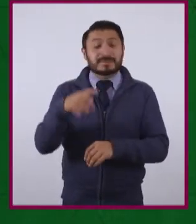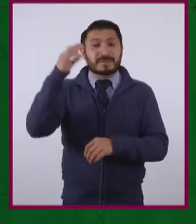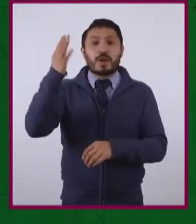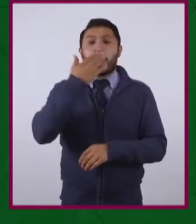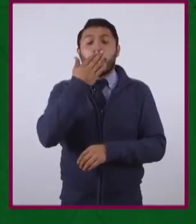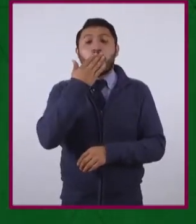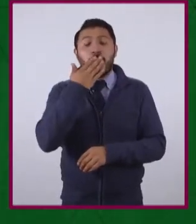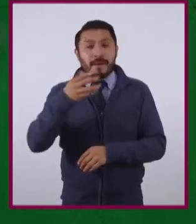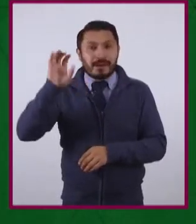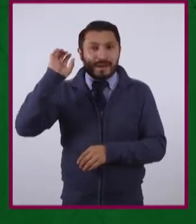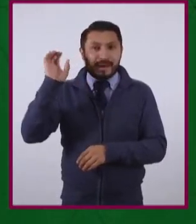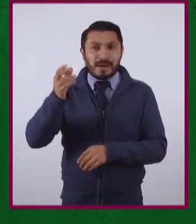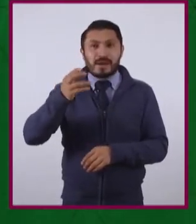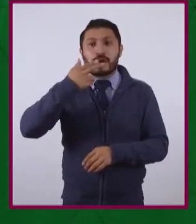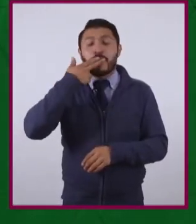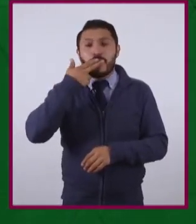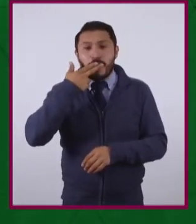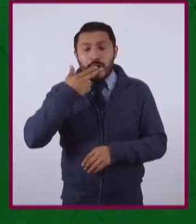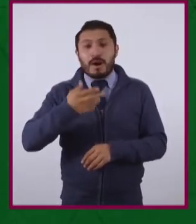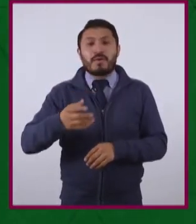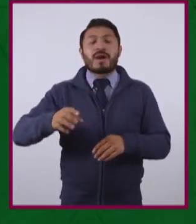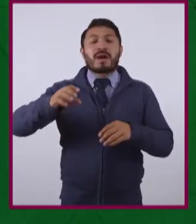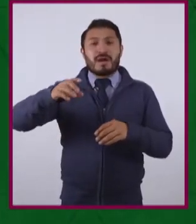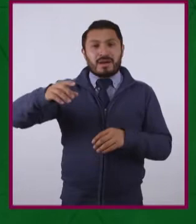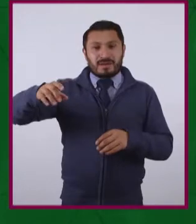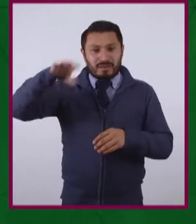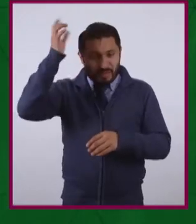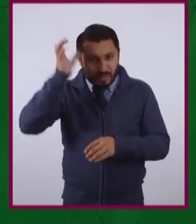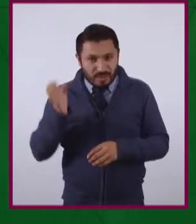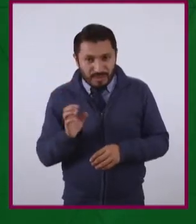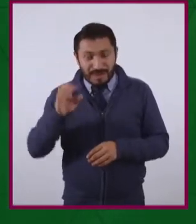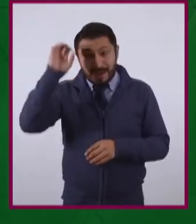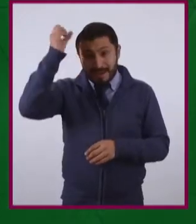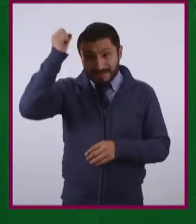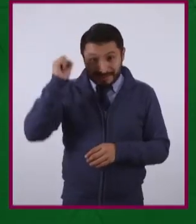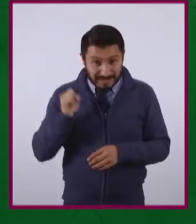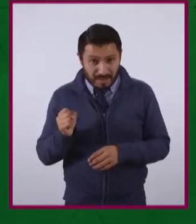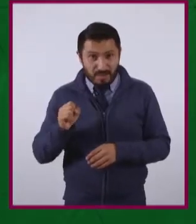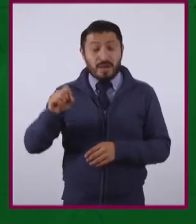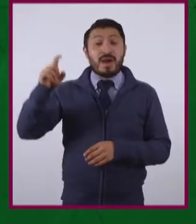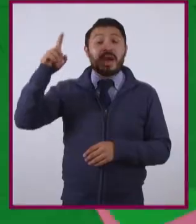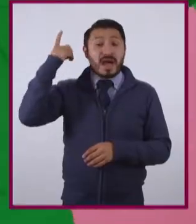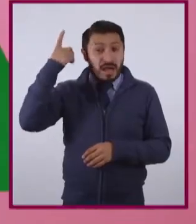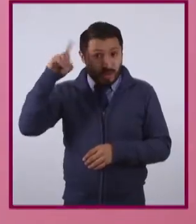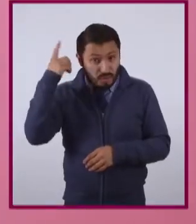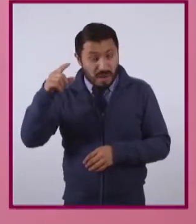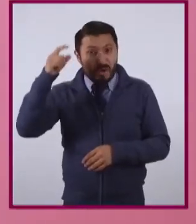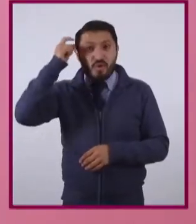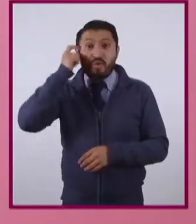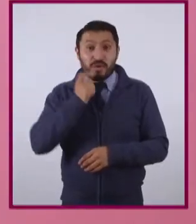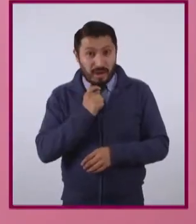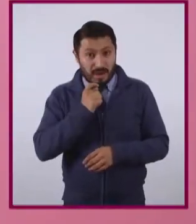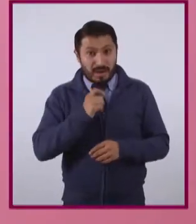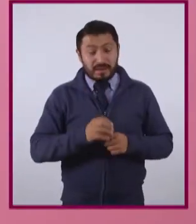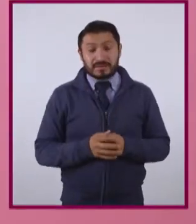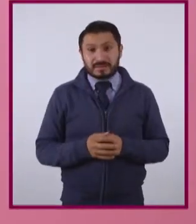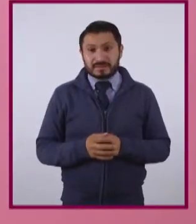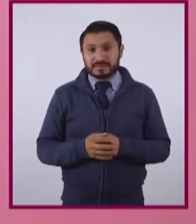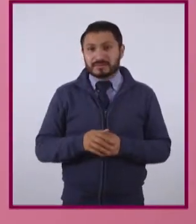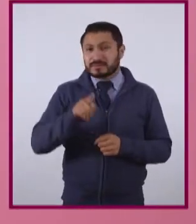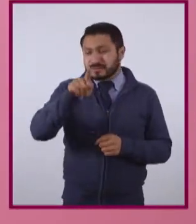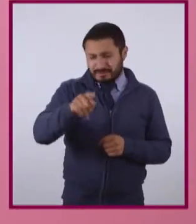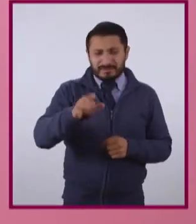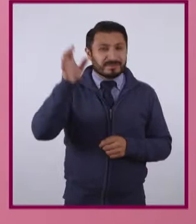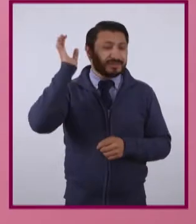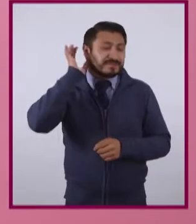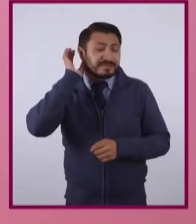Sonora, Chihuahua, Coahuila, Sinaloa, Durango y también Guerrero. ¿Han escuchado que la Ciudad